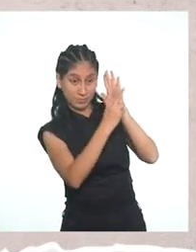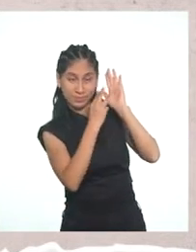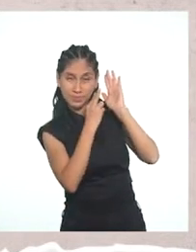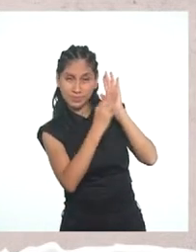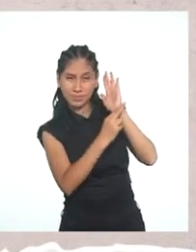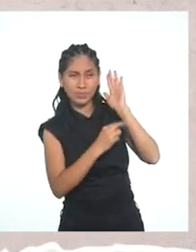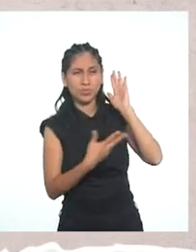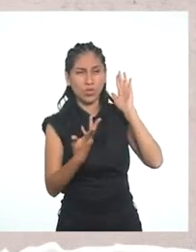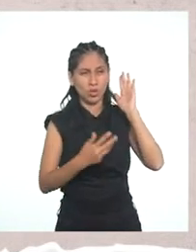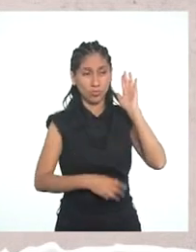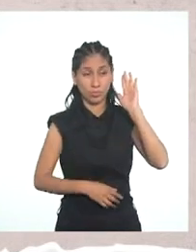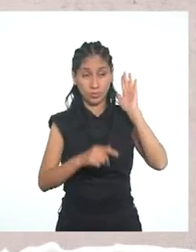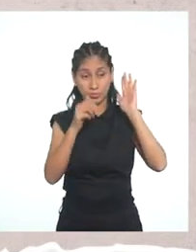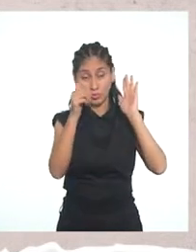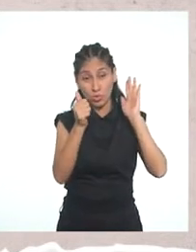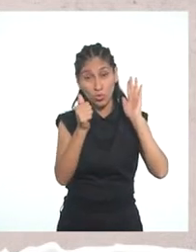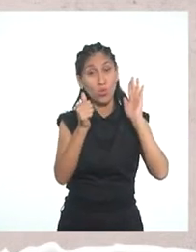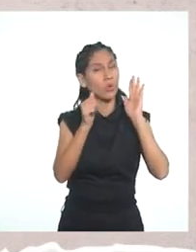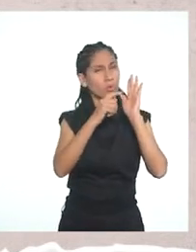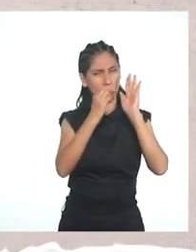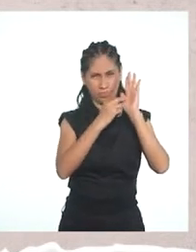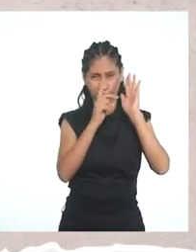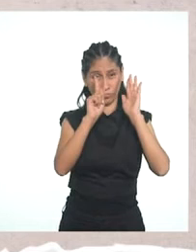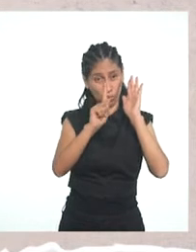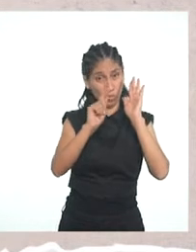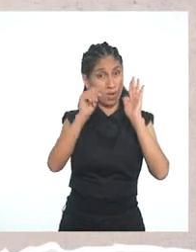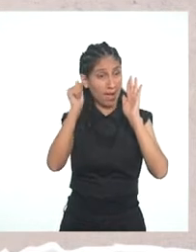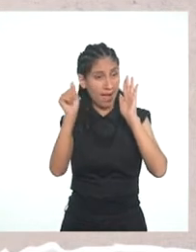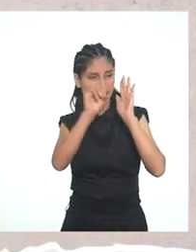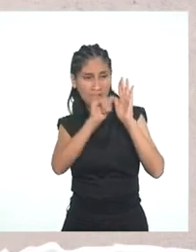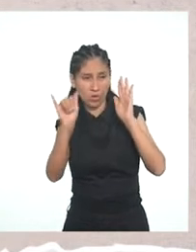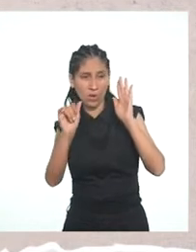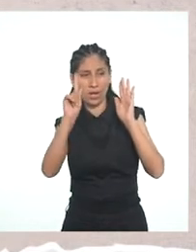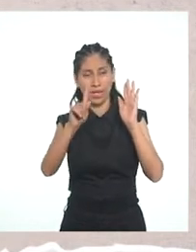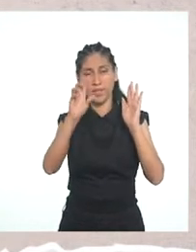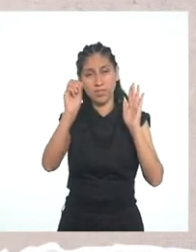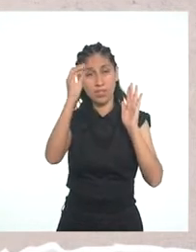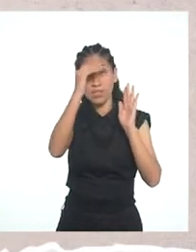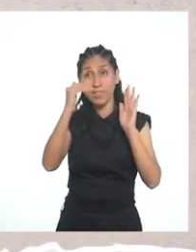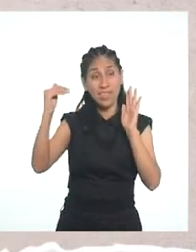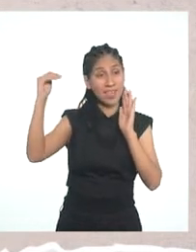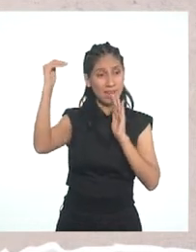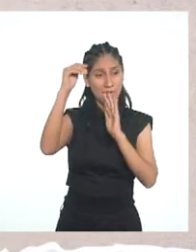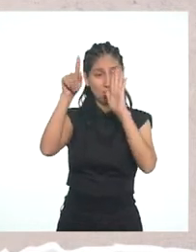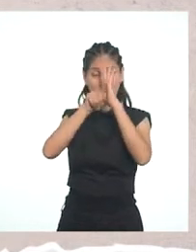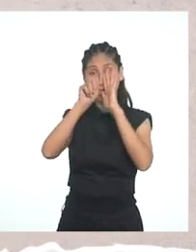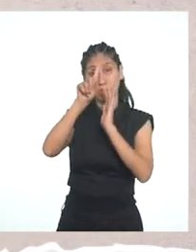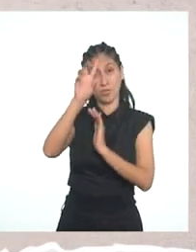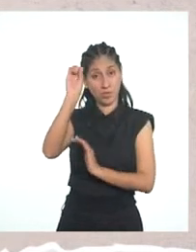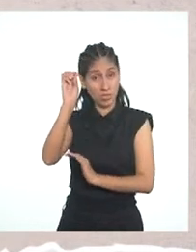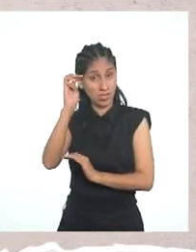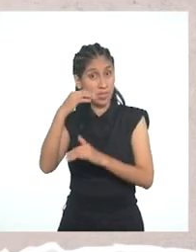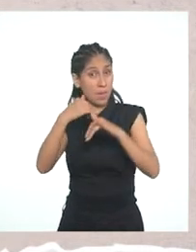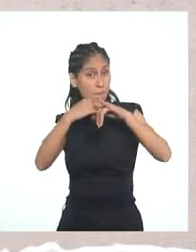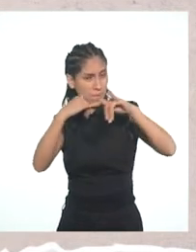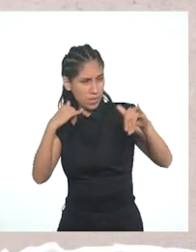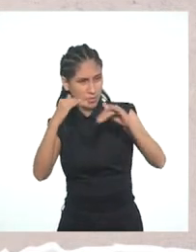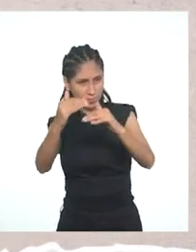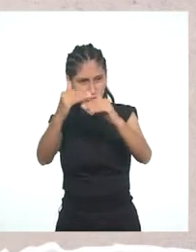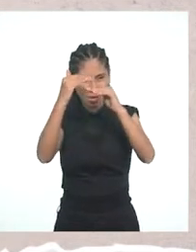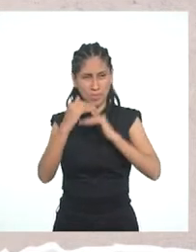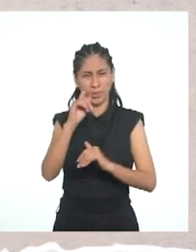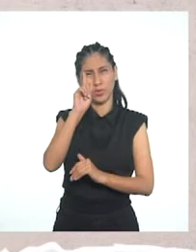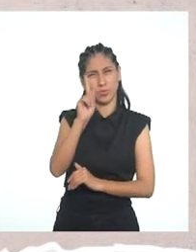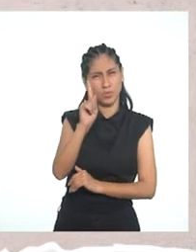un Armstrong es igual a 10 elevado a la menos 10 metros. Un nanómetro